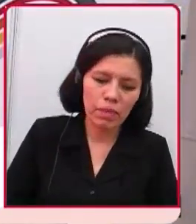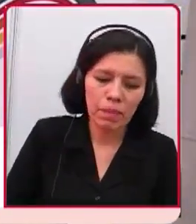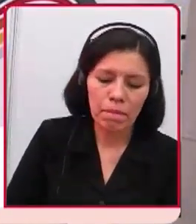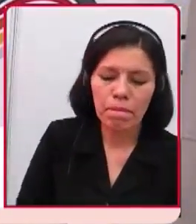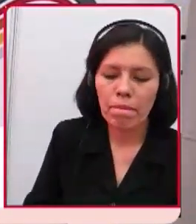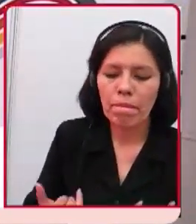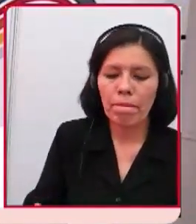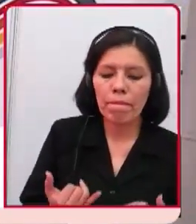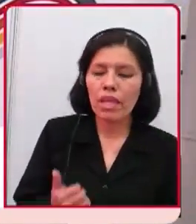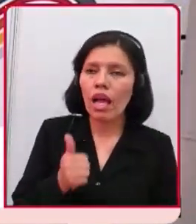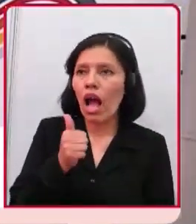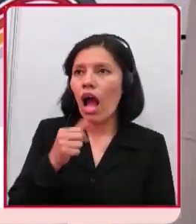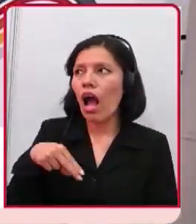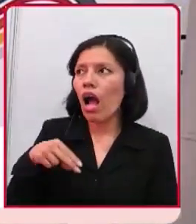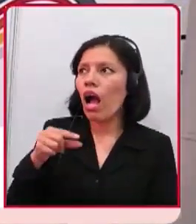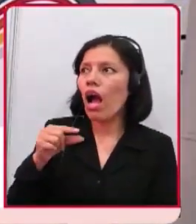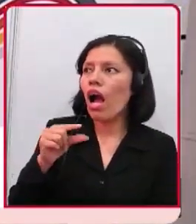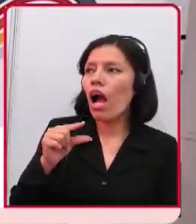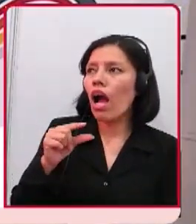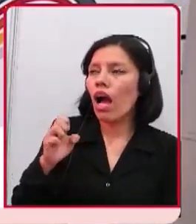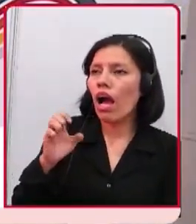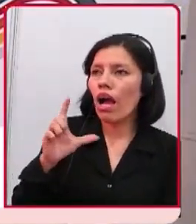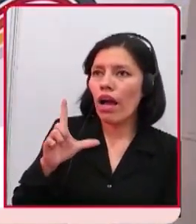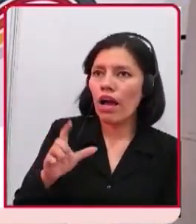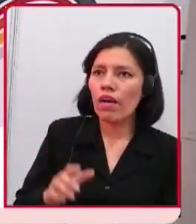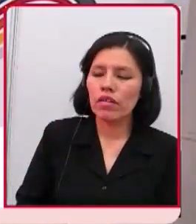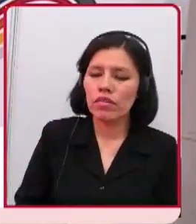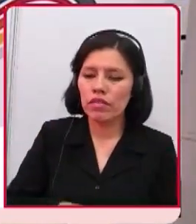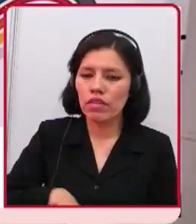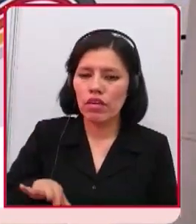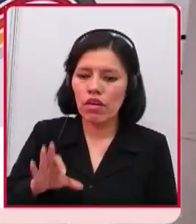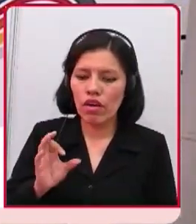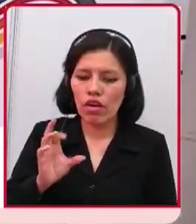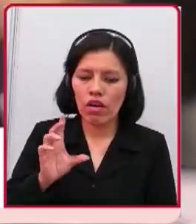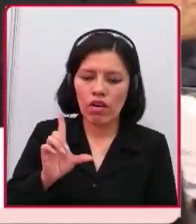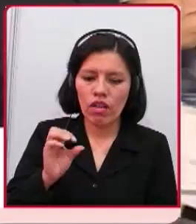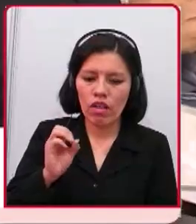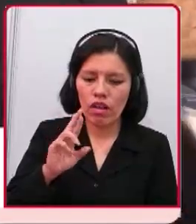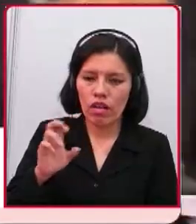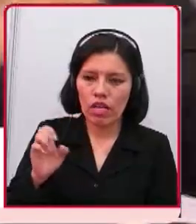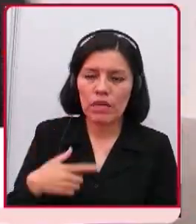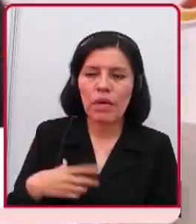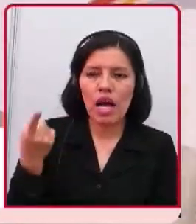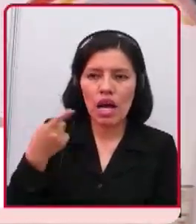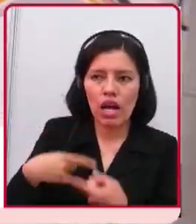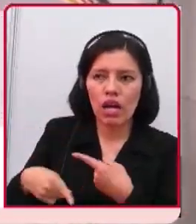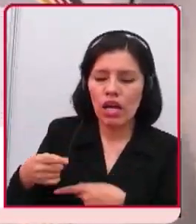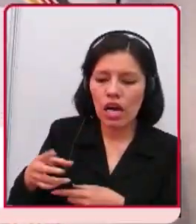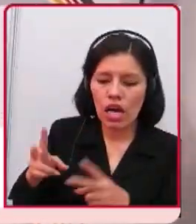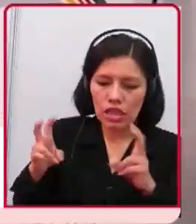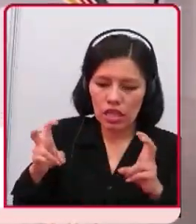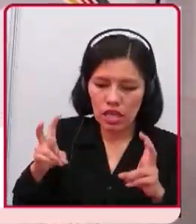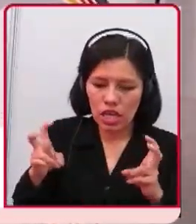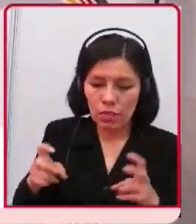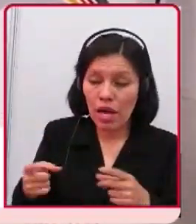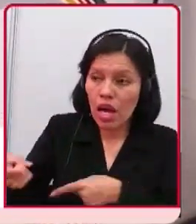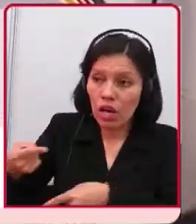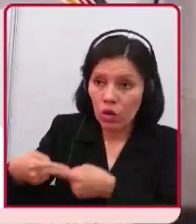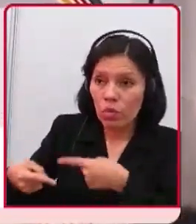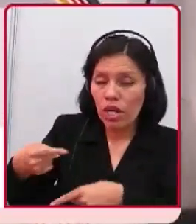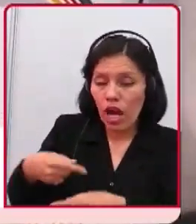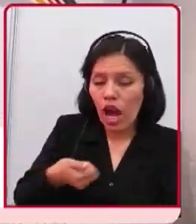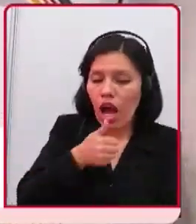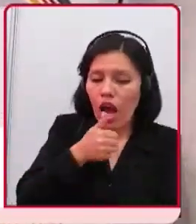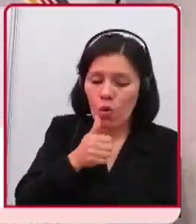con inteligencia artificial para optimización de recuperación de agua. Optimización de recuperación de agua, tema importantísimo, evidentemente.